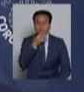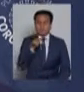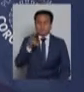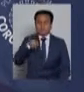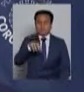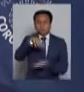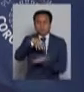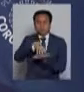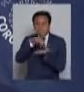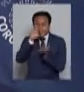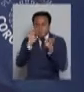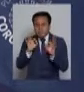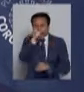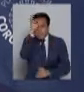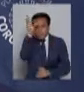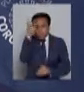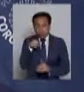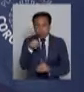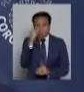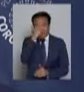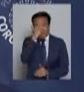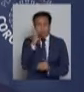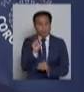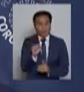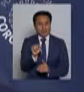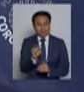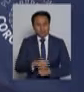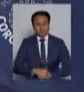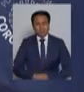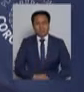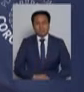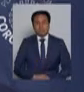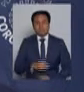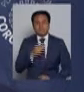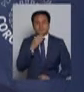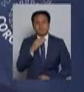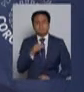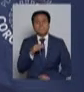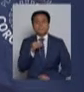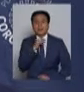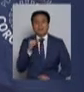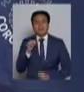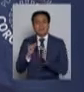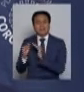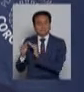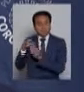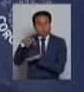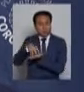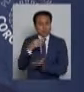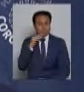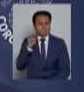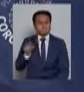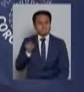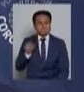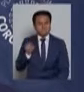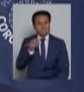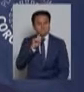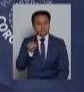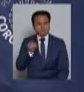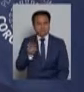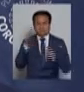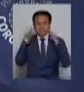la comuna de Temuco, que es la que más nos preocupa, y Padre Las Casas también. Creo que hay allí